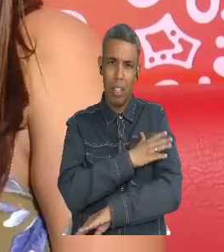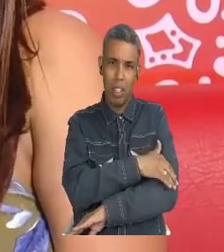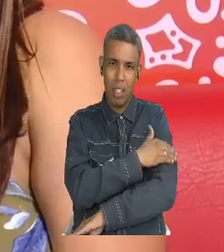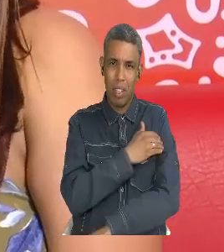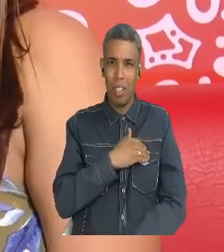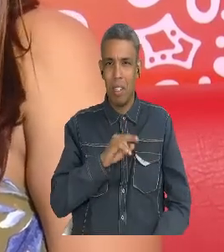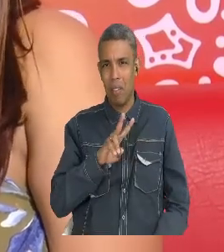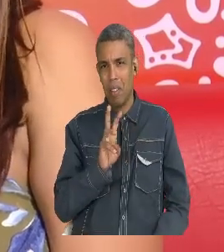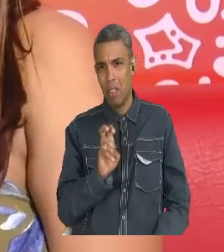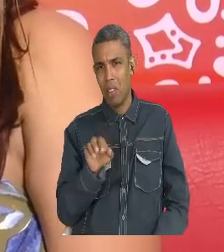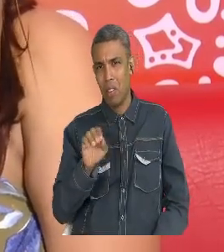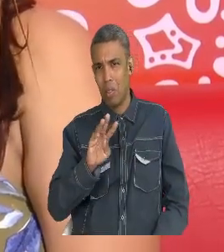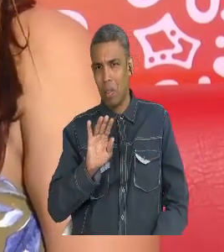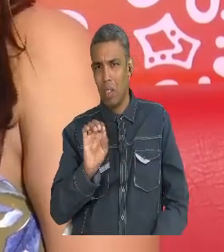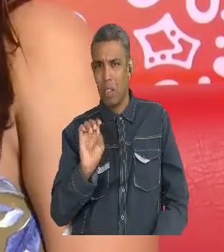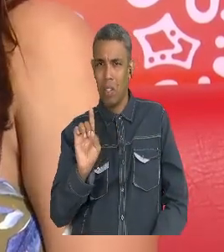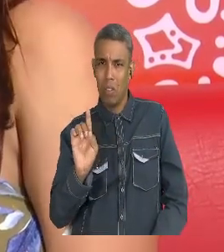teléfono es